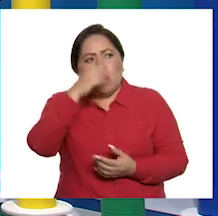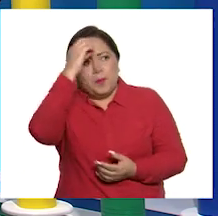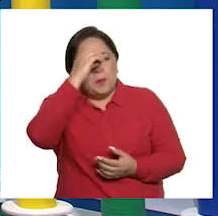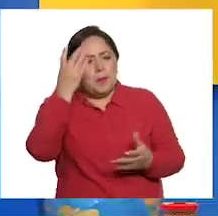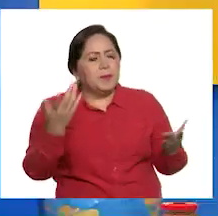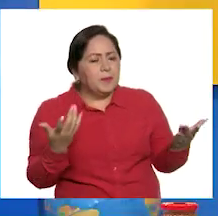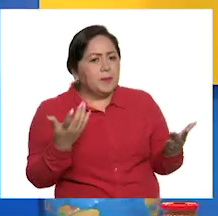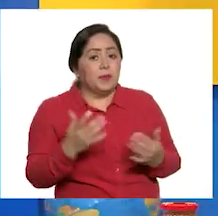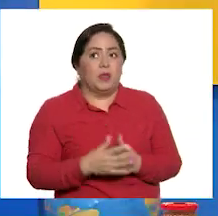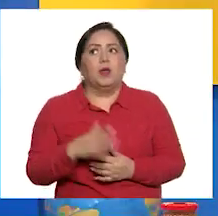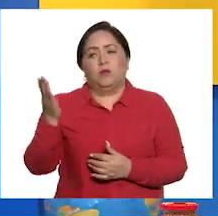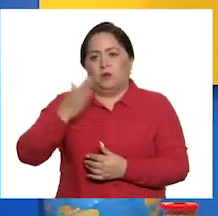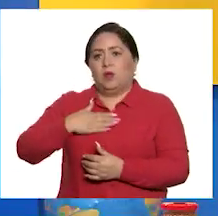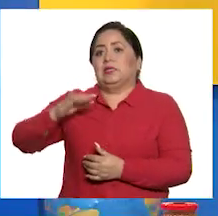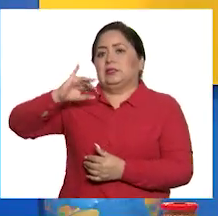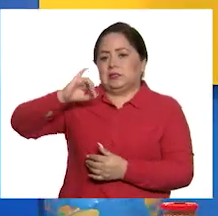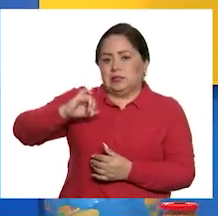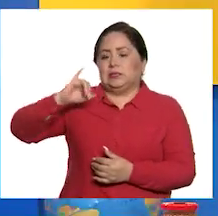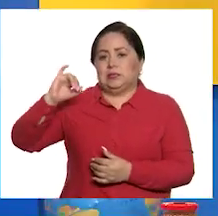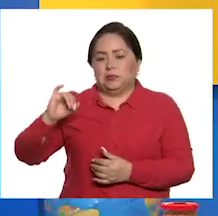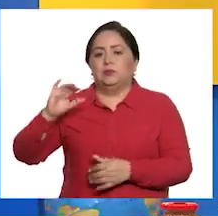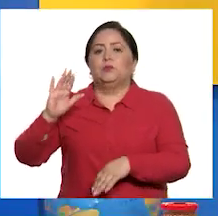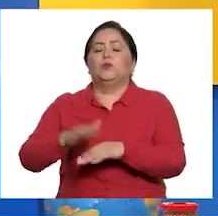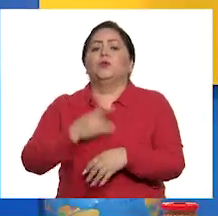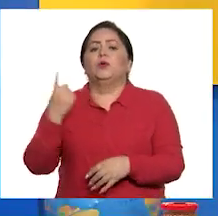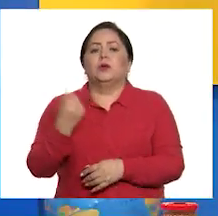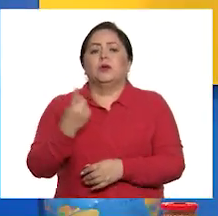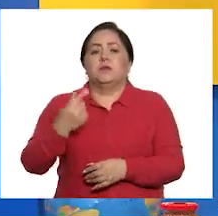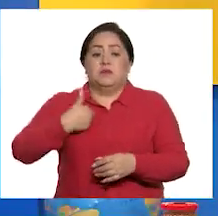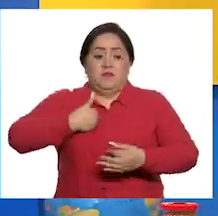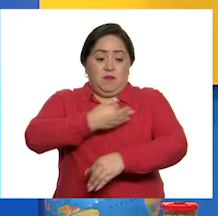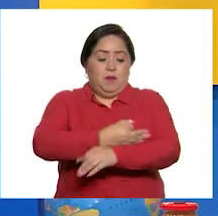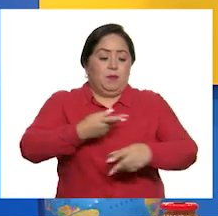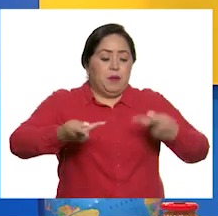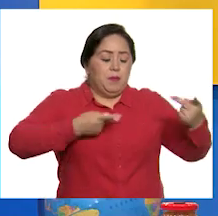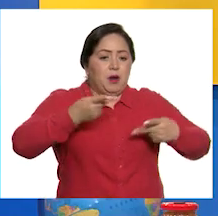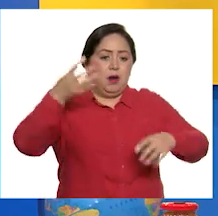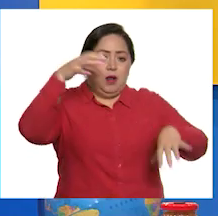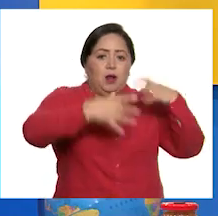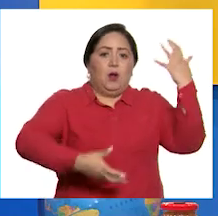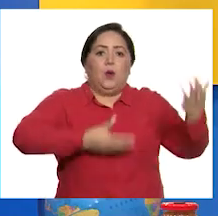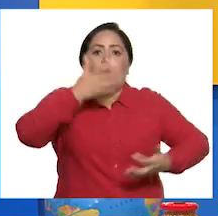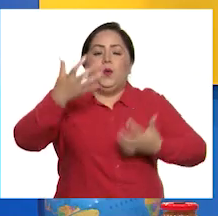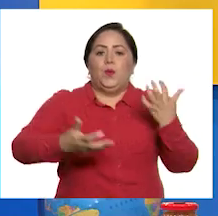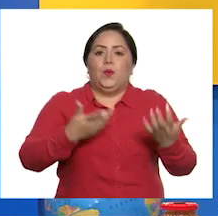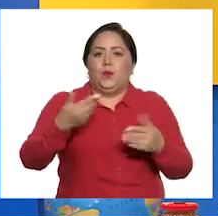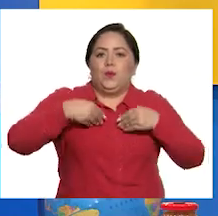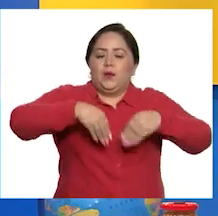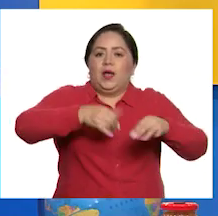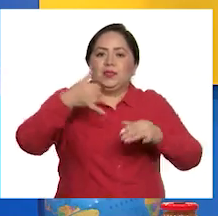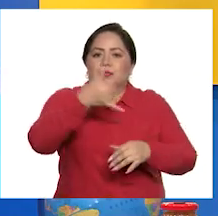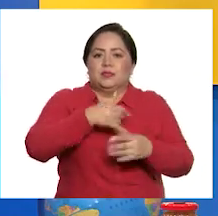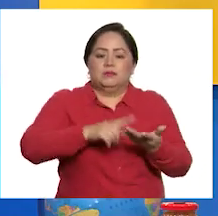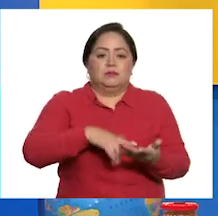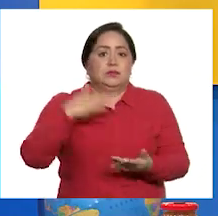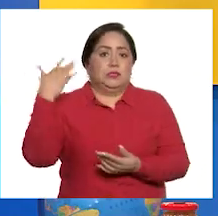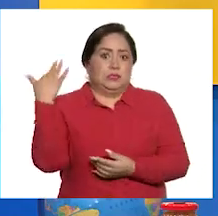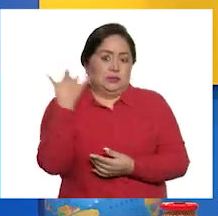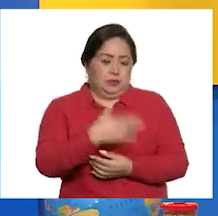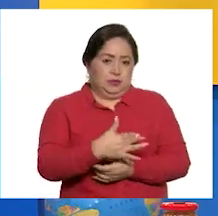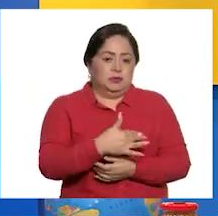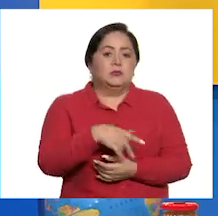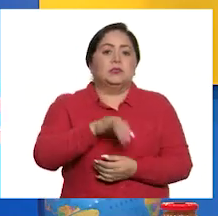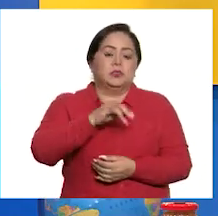Carlos? Bueno, sí y sí. En mi familia preparamos verduras en escabeche porque, bueno, saben deliciosas y